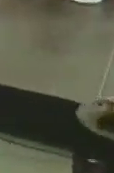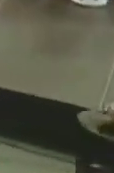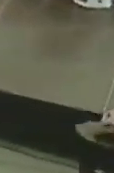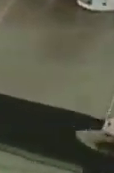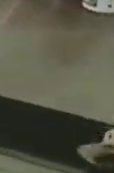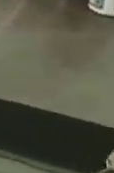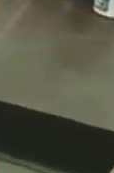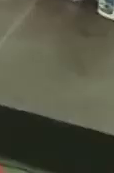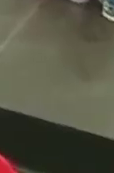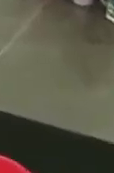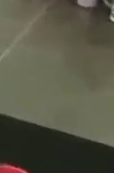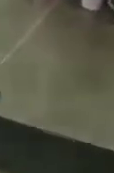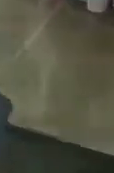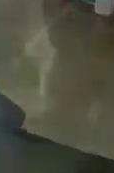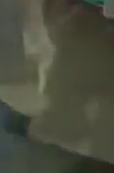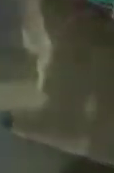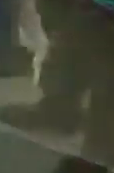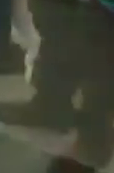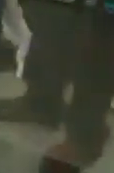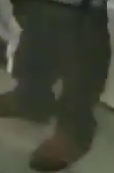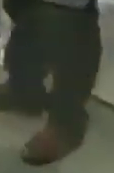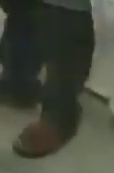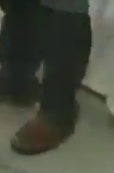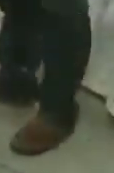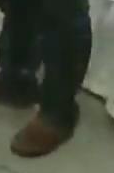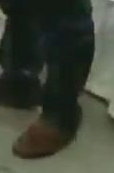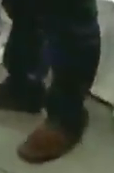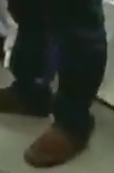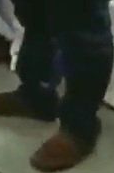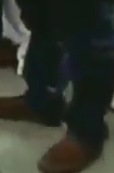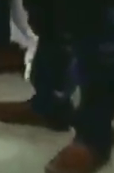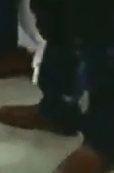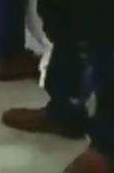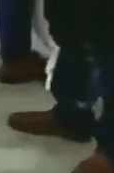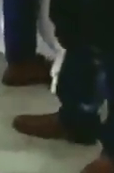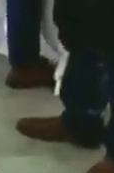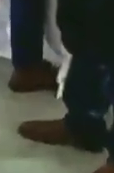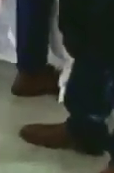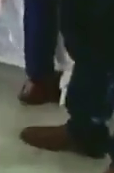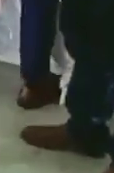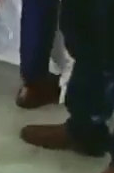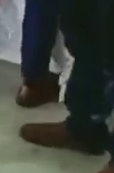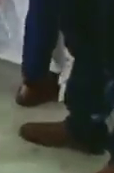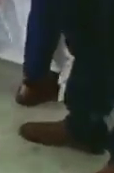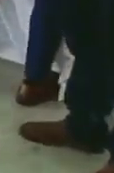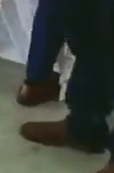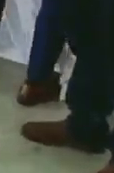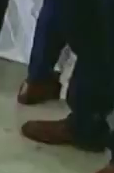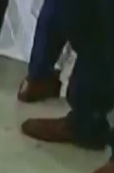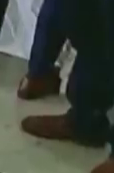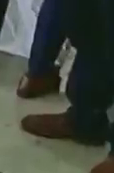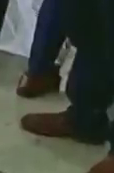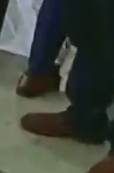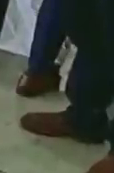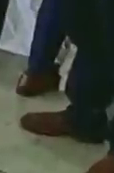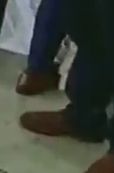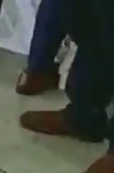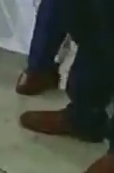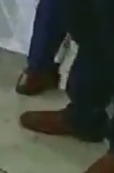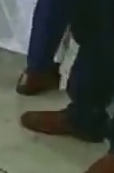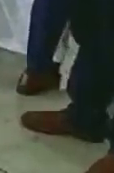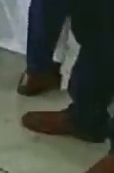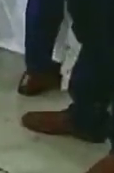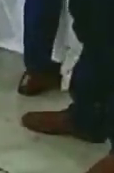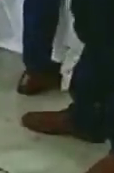otra de las cosas que se dijo de este lugar en el que nos encontramos, poder incluso exportar a los países vecinos, hacer